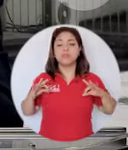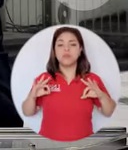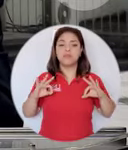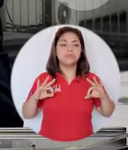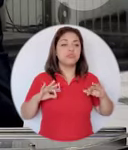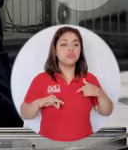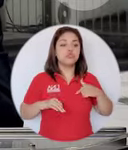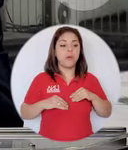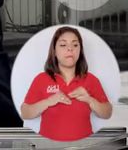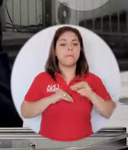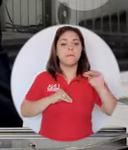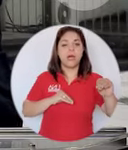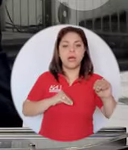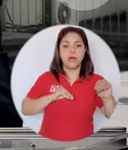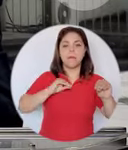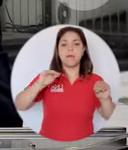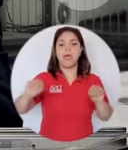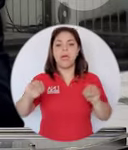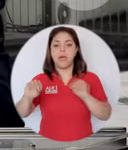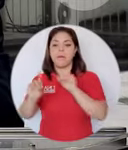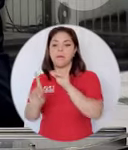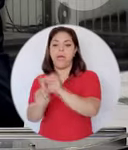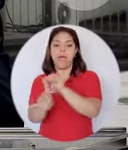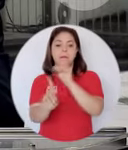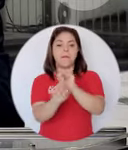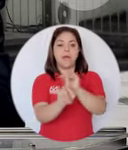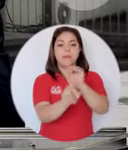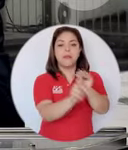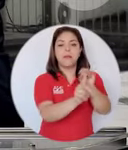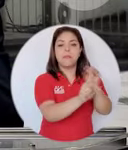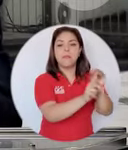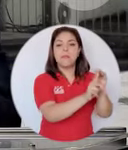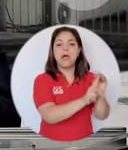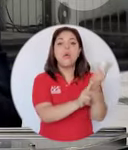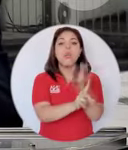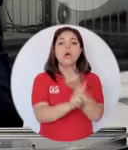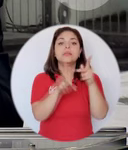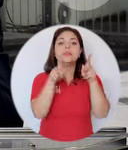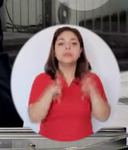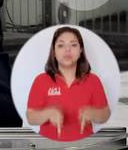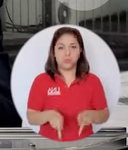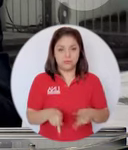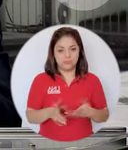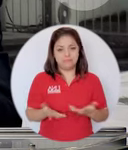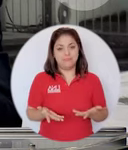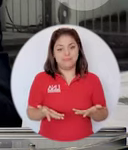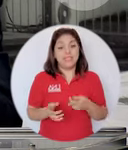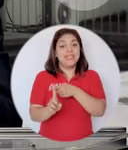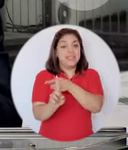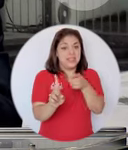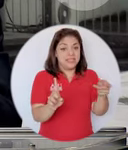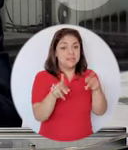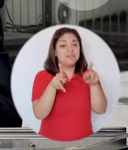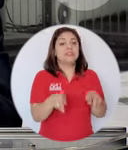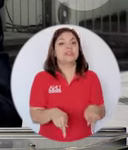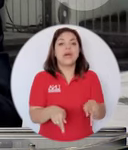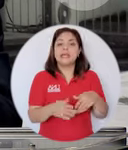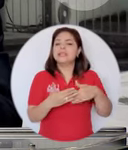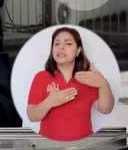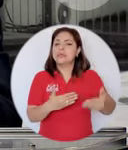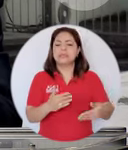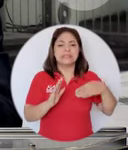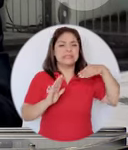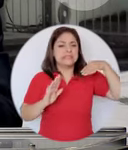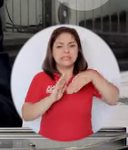de este virus a cuántas personas que conozco o inclusive que no conozca que pudieran llevar a tener